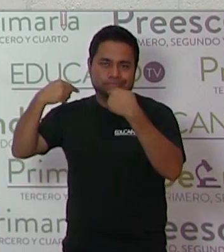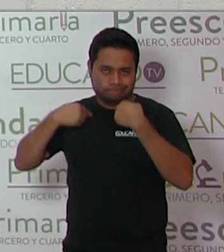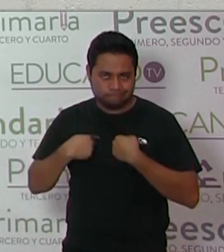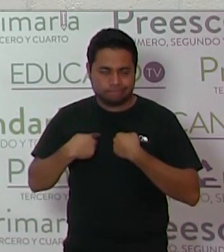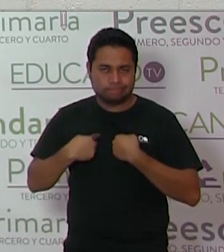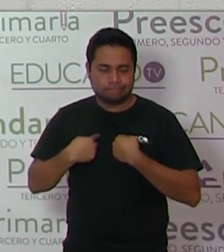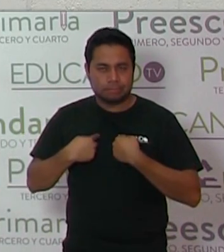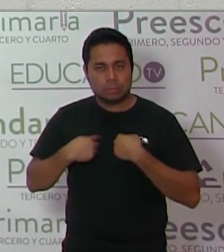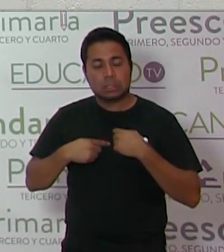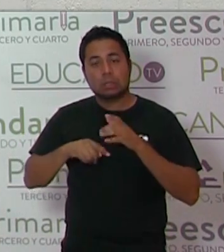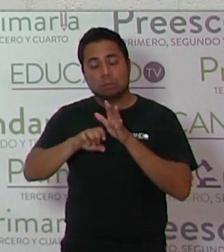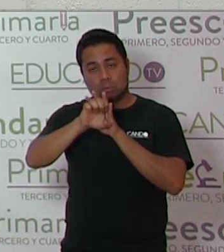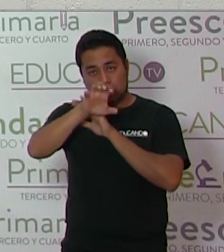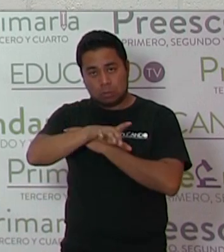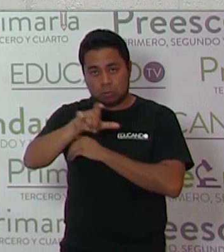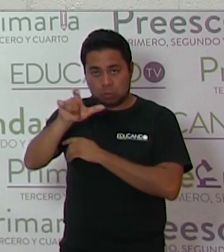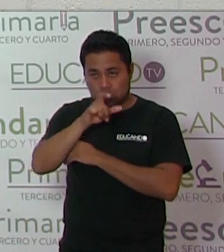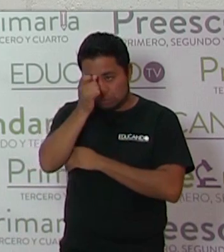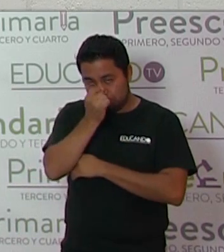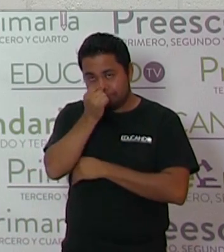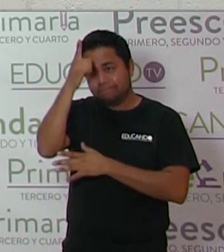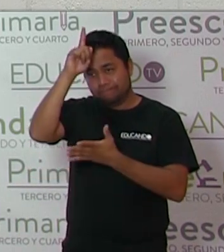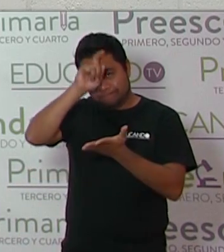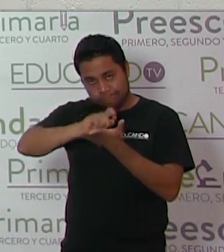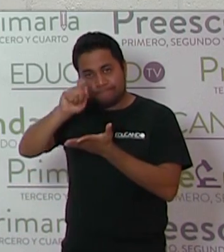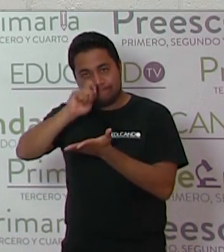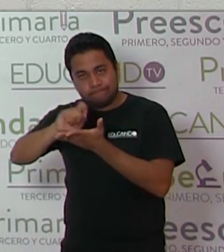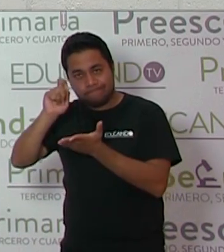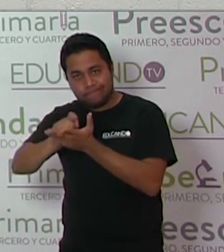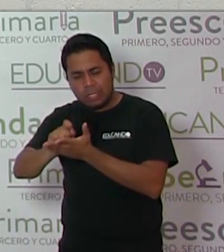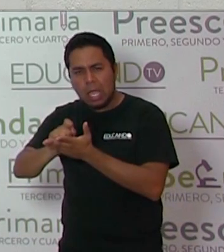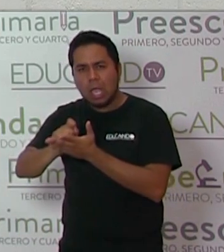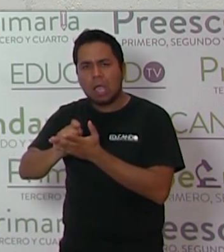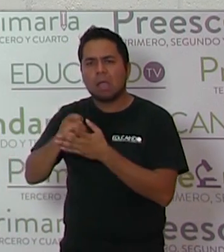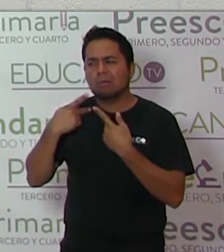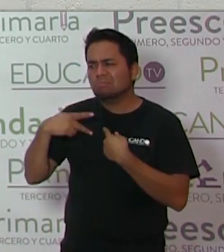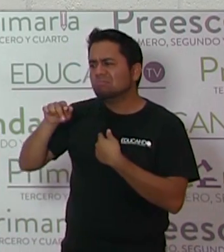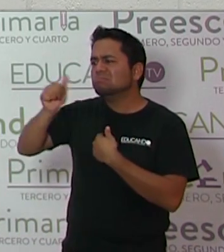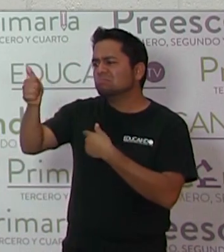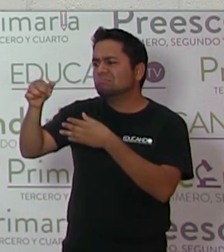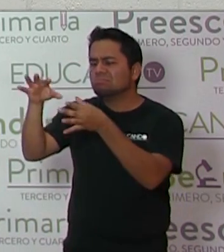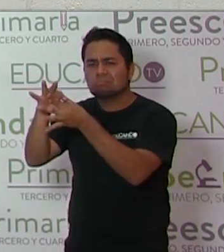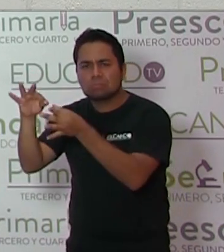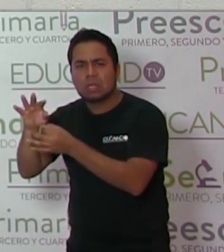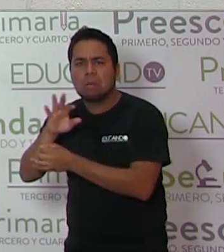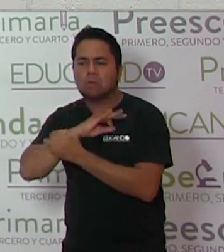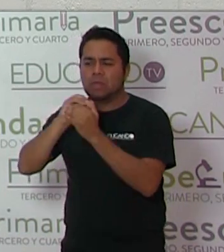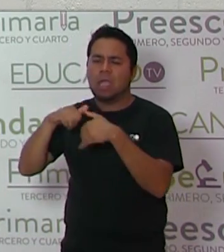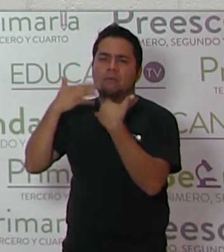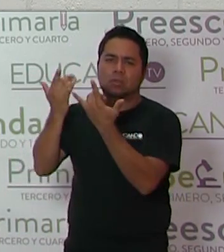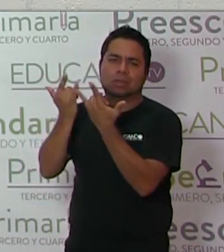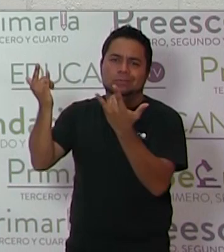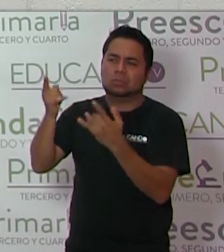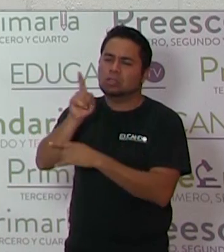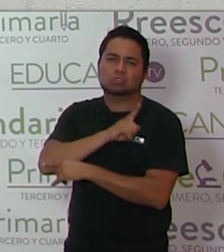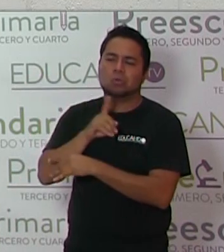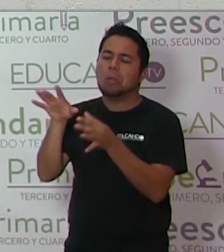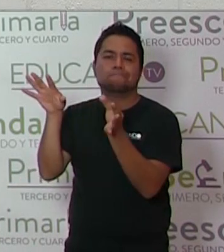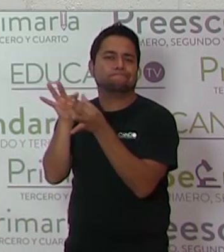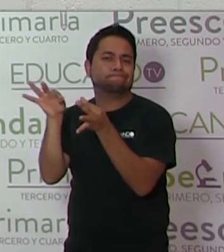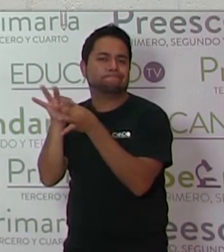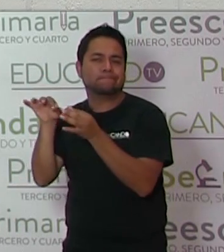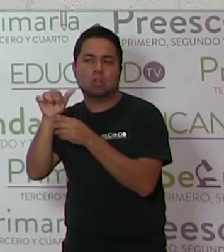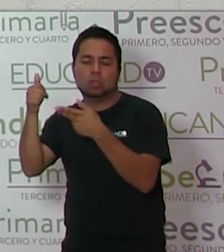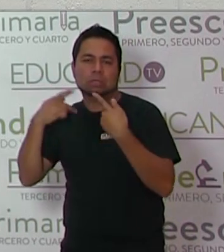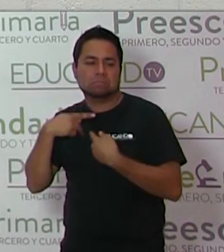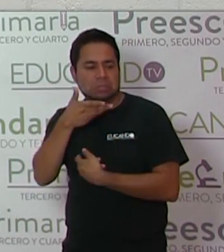contando. Cuando el narrador que él se inventa es externo, está fuera de la historia, solamente va